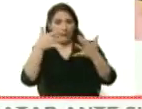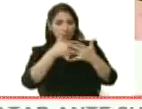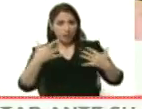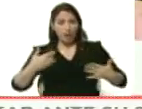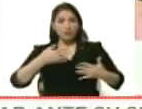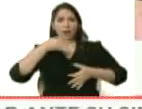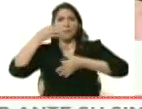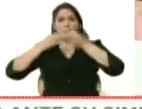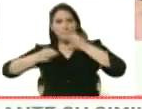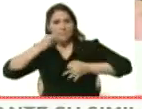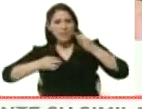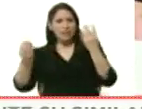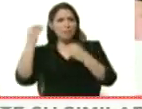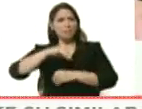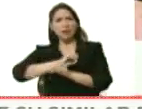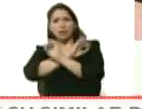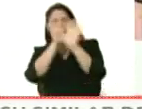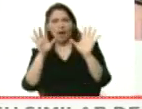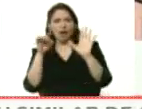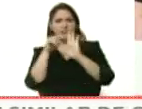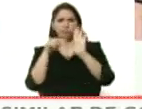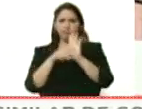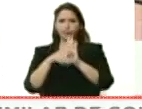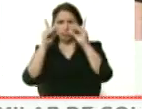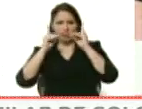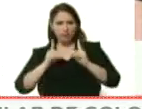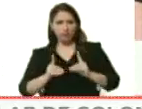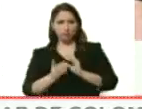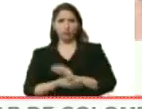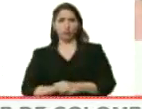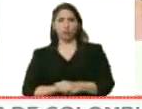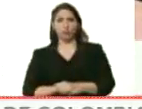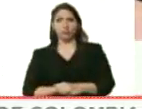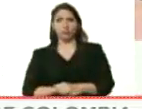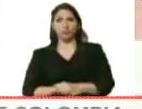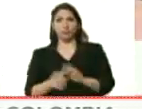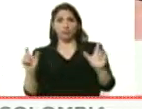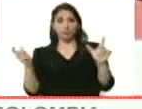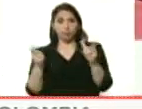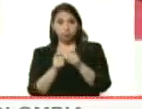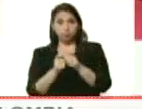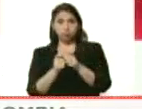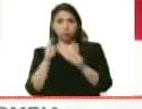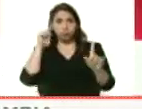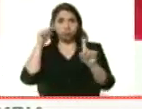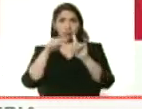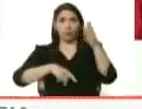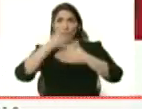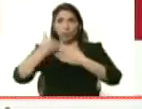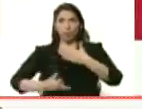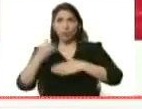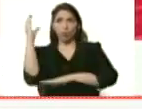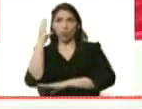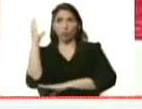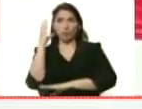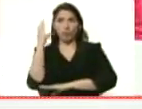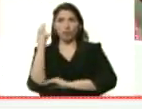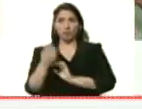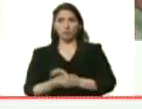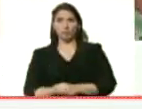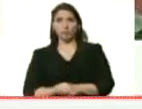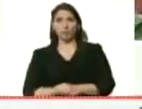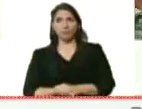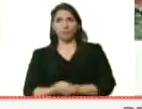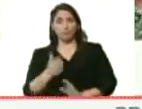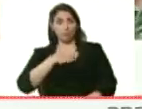más clara los motivos de su decisión de reducir el alcance del proyecto colombiano. Cito: